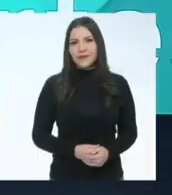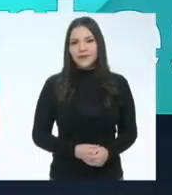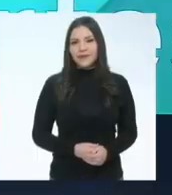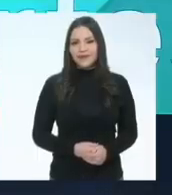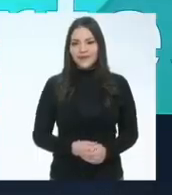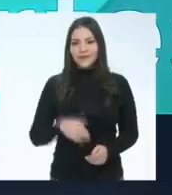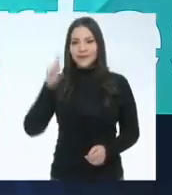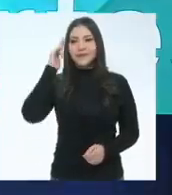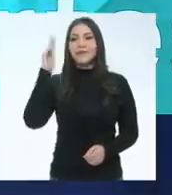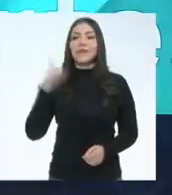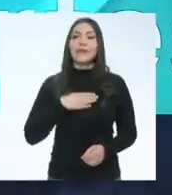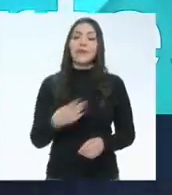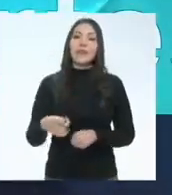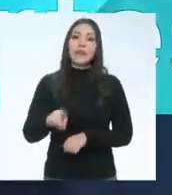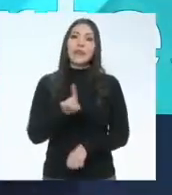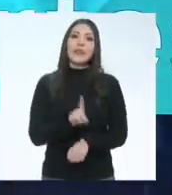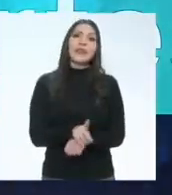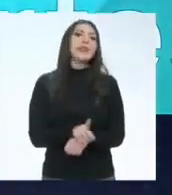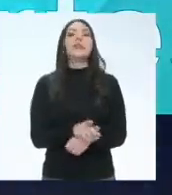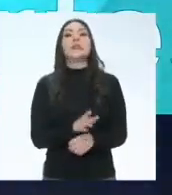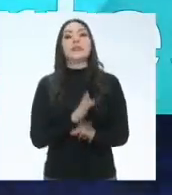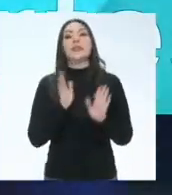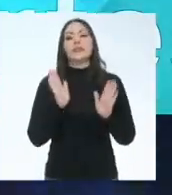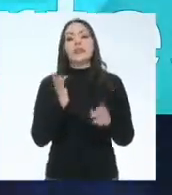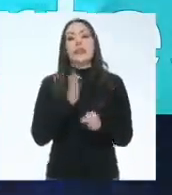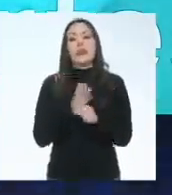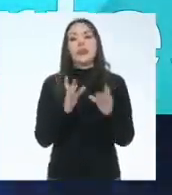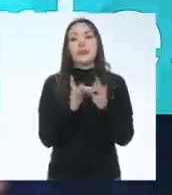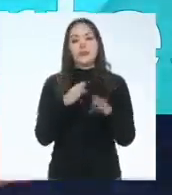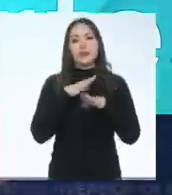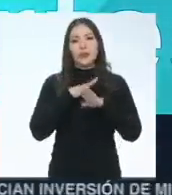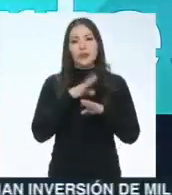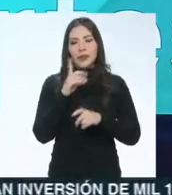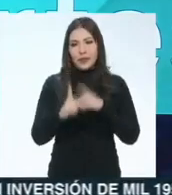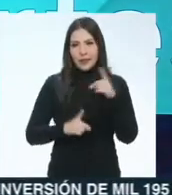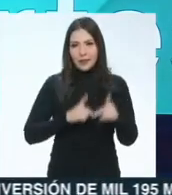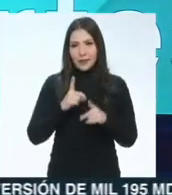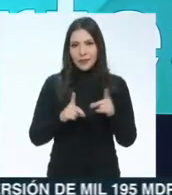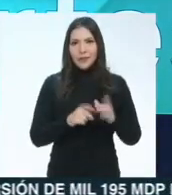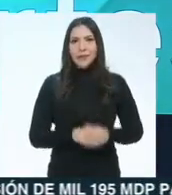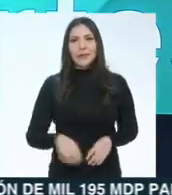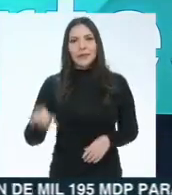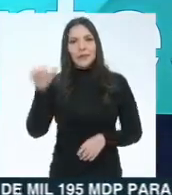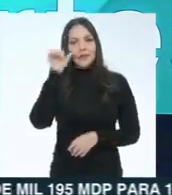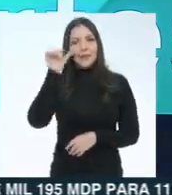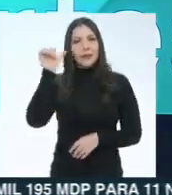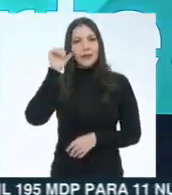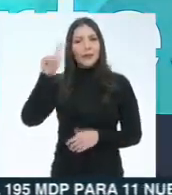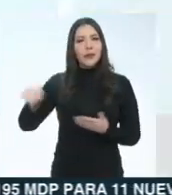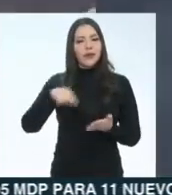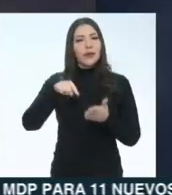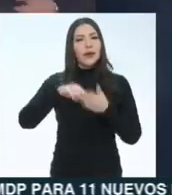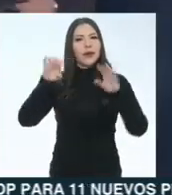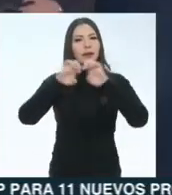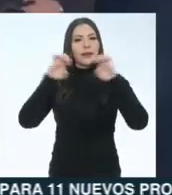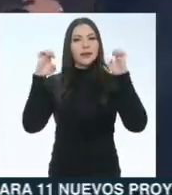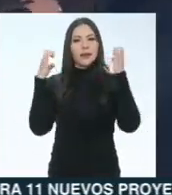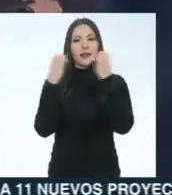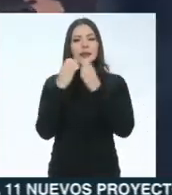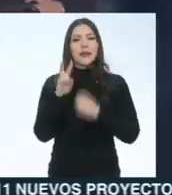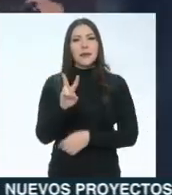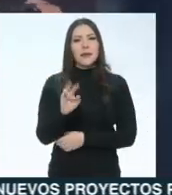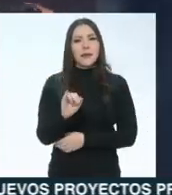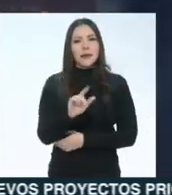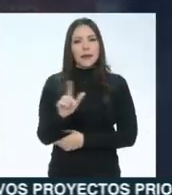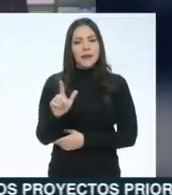Hola, ¿qué tal? Muy buenos días. Pues ya estamos en la sección de deportes y es que ayer en las instalaciones del Estadio Benito Villamarín,